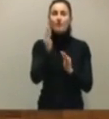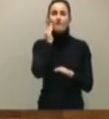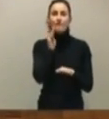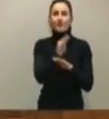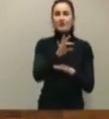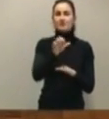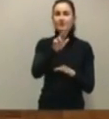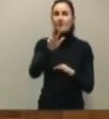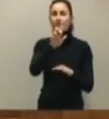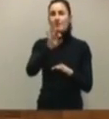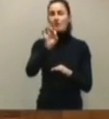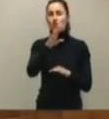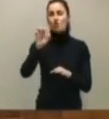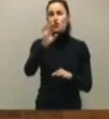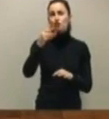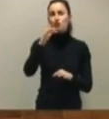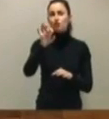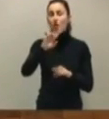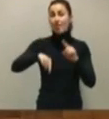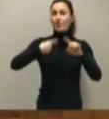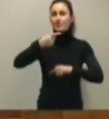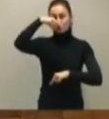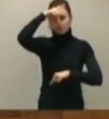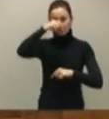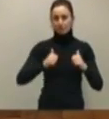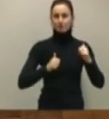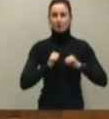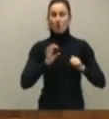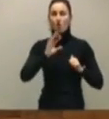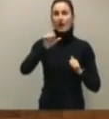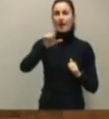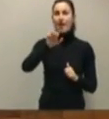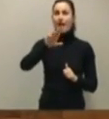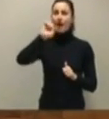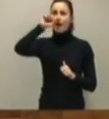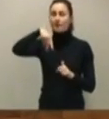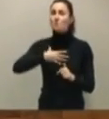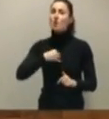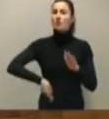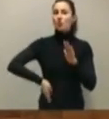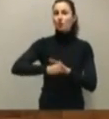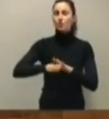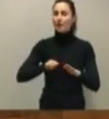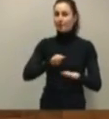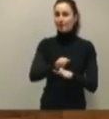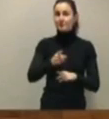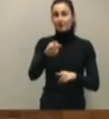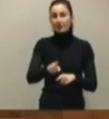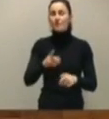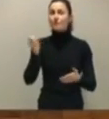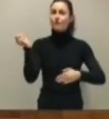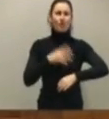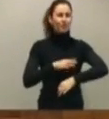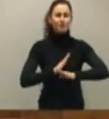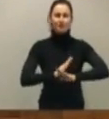becas de investigación Severo Ochoa o las ayudas postdoctorales del programa Clarín, y que además estoy seguro que seremos capaces de dotar de